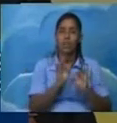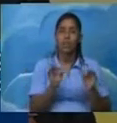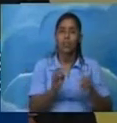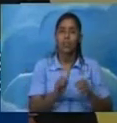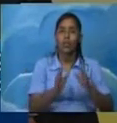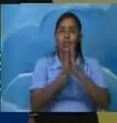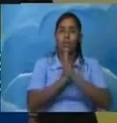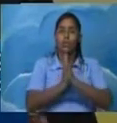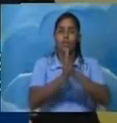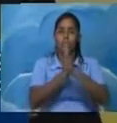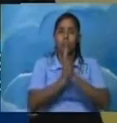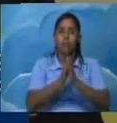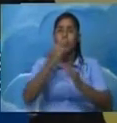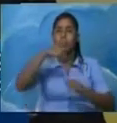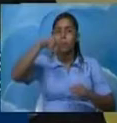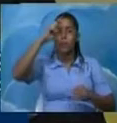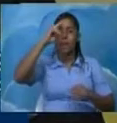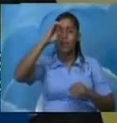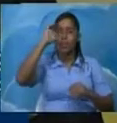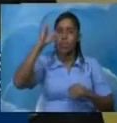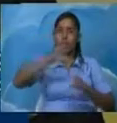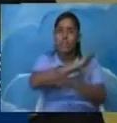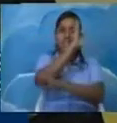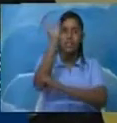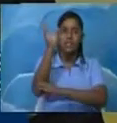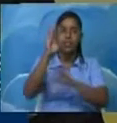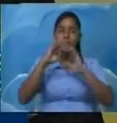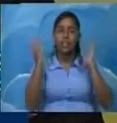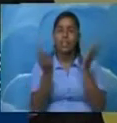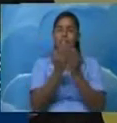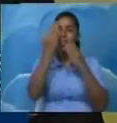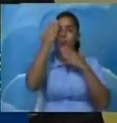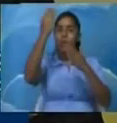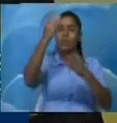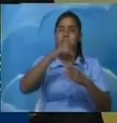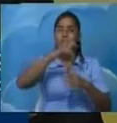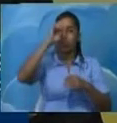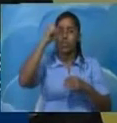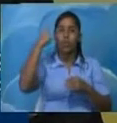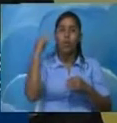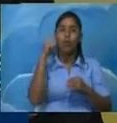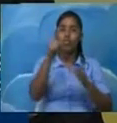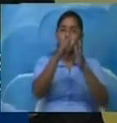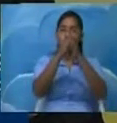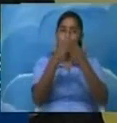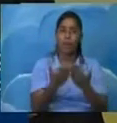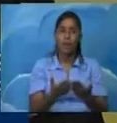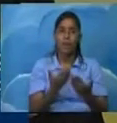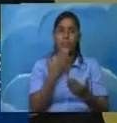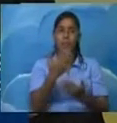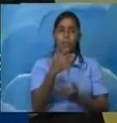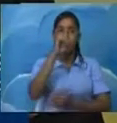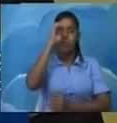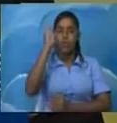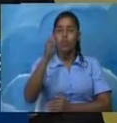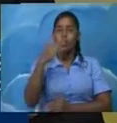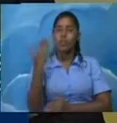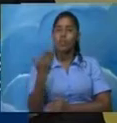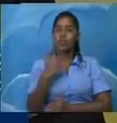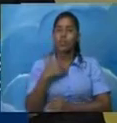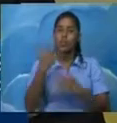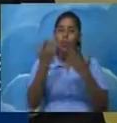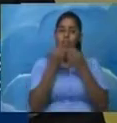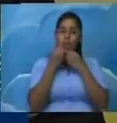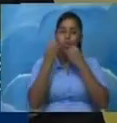Oremos al Señor. Padre Dios del cielo y de la tierra, te damos gracias, oh Dios, por tu palabra. Te pedimos, oh Dios, que tú nos des el